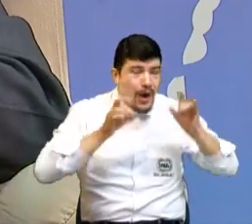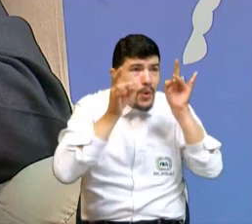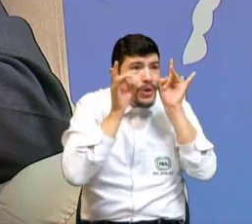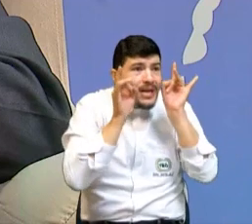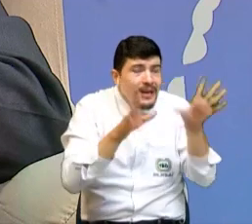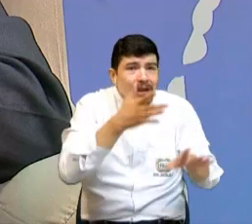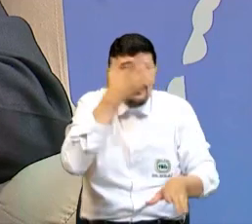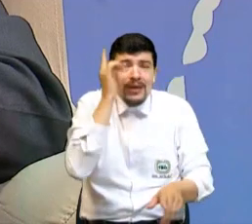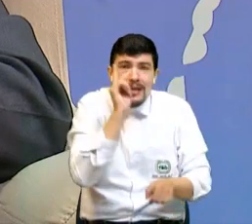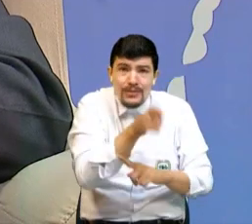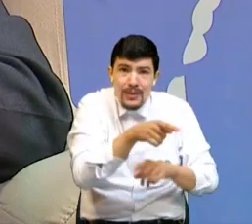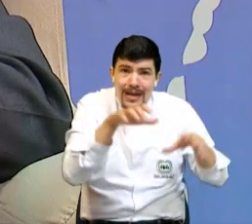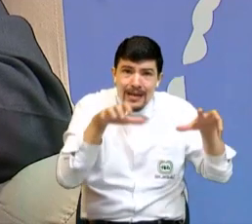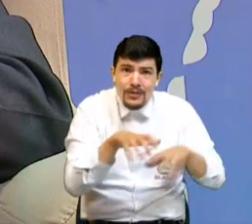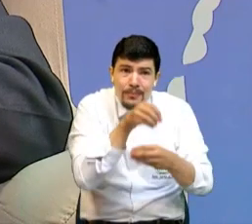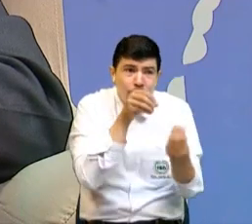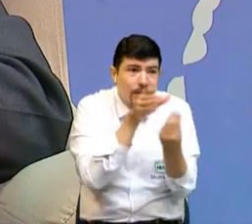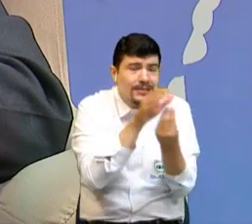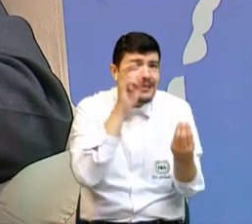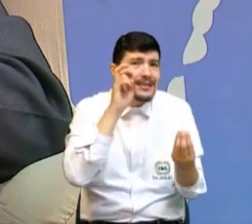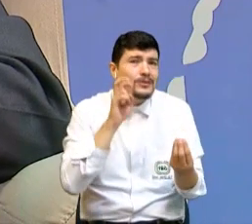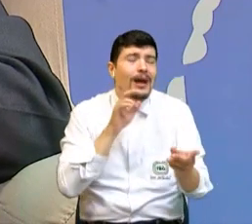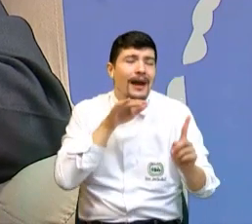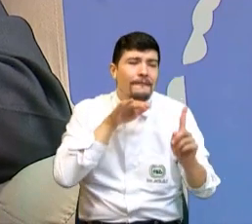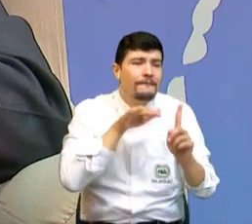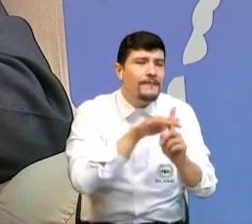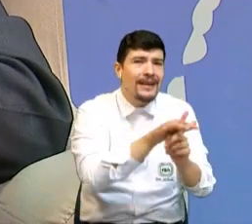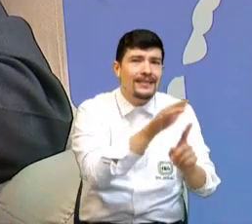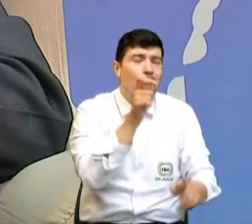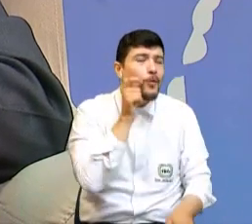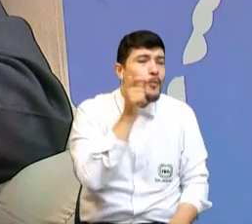marcan al ser humano, pues también tiene